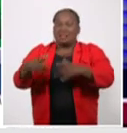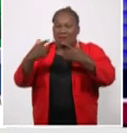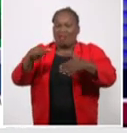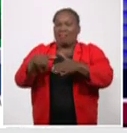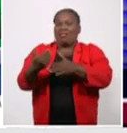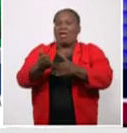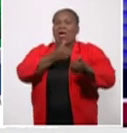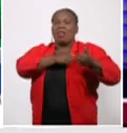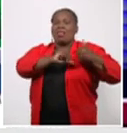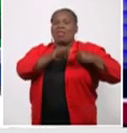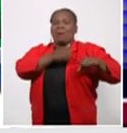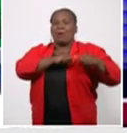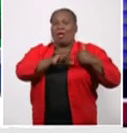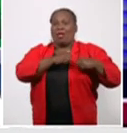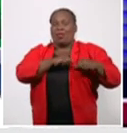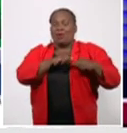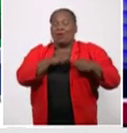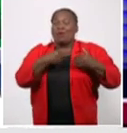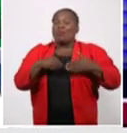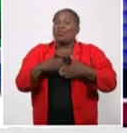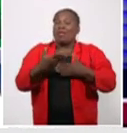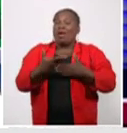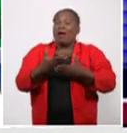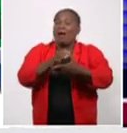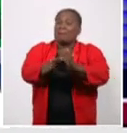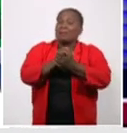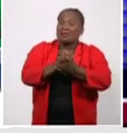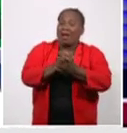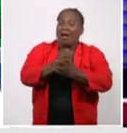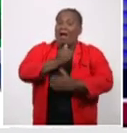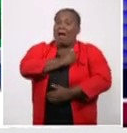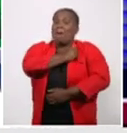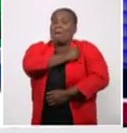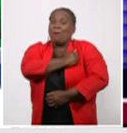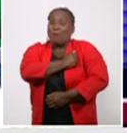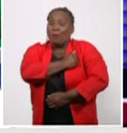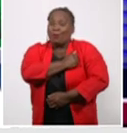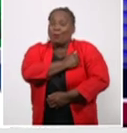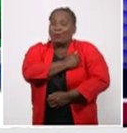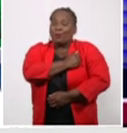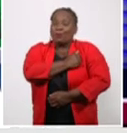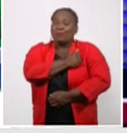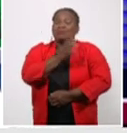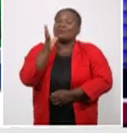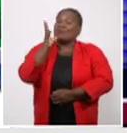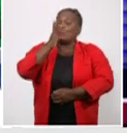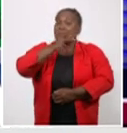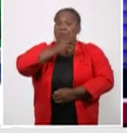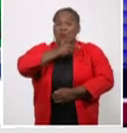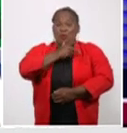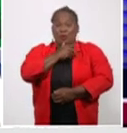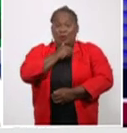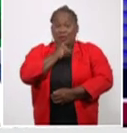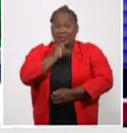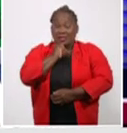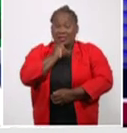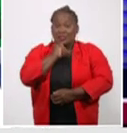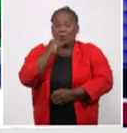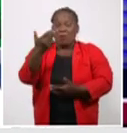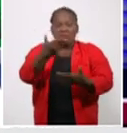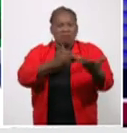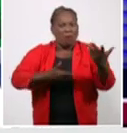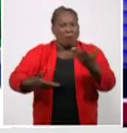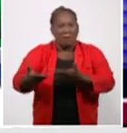día que se dedica al amor, a la amistad, y que qué bonito compartir, qué